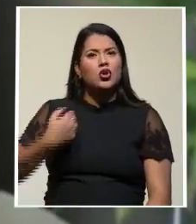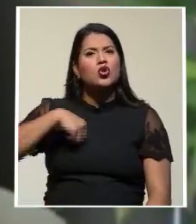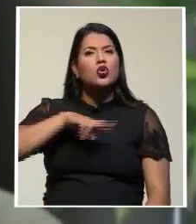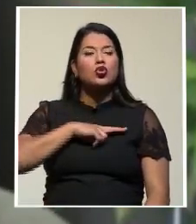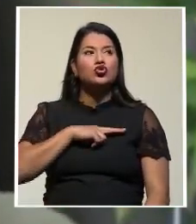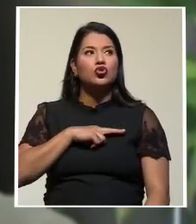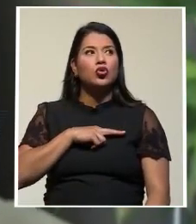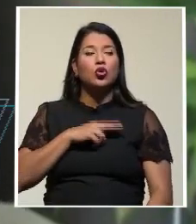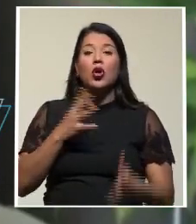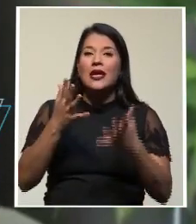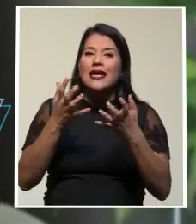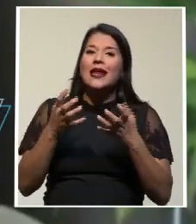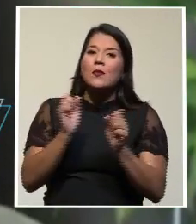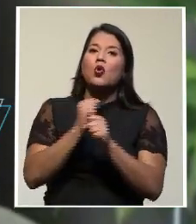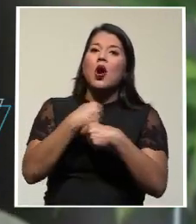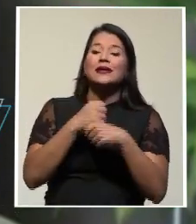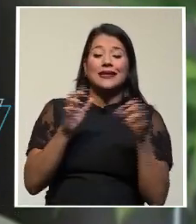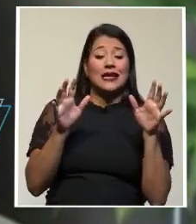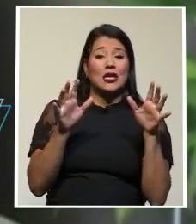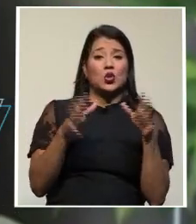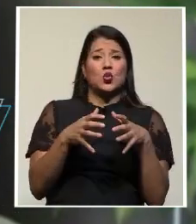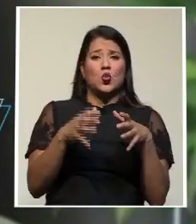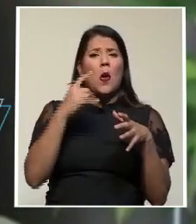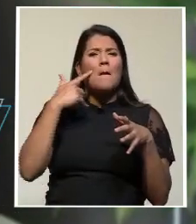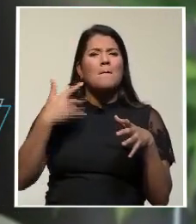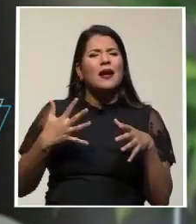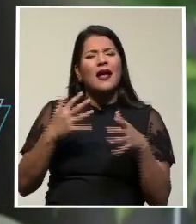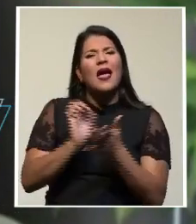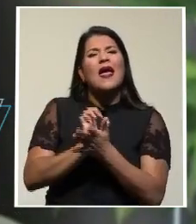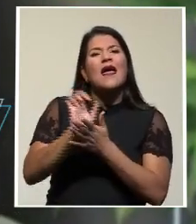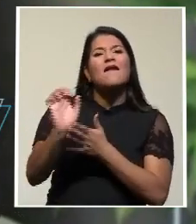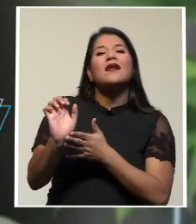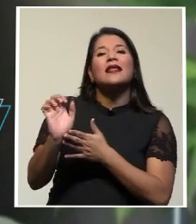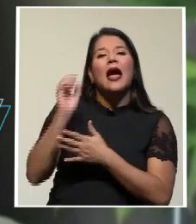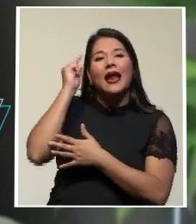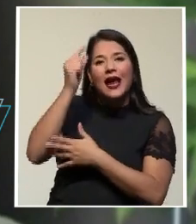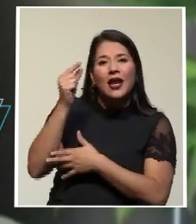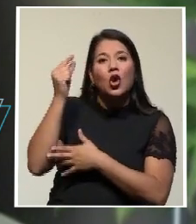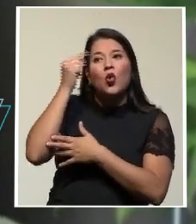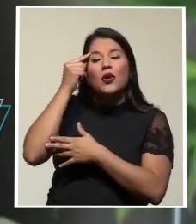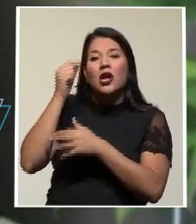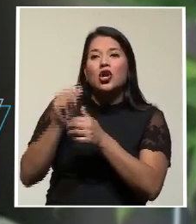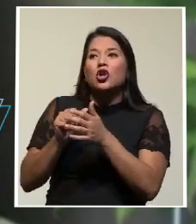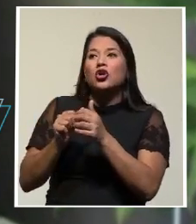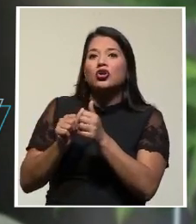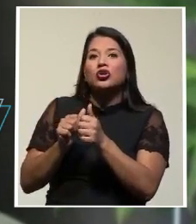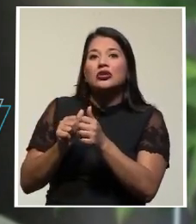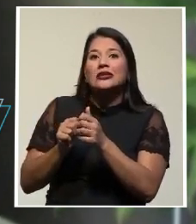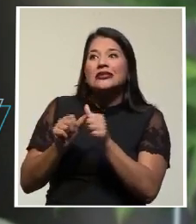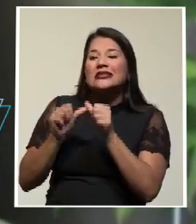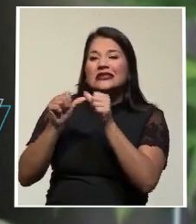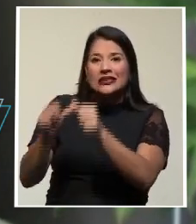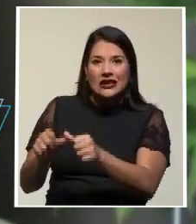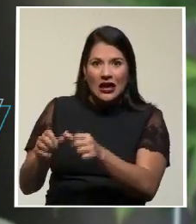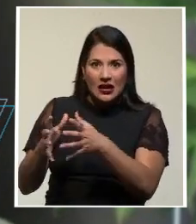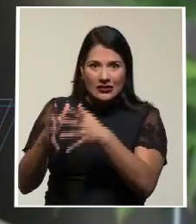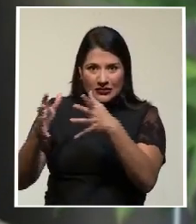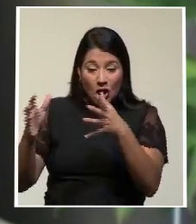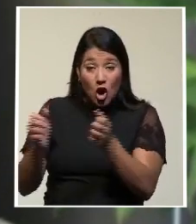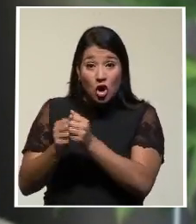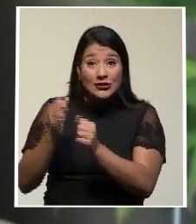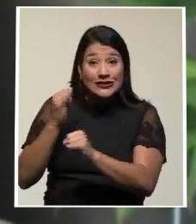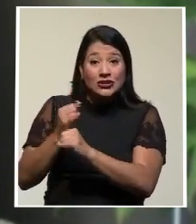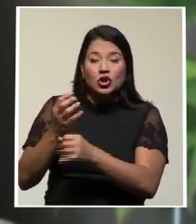a hacer un bloque para evitar que el Estado siga creciendo a través de nuevas entidades públicas. Todo lo contrario, vamos a ver de qué manera logramos